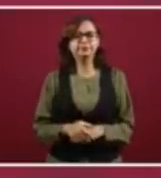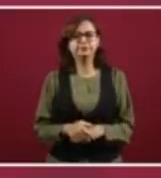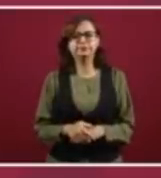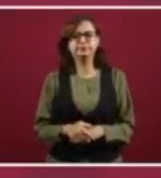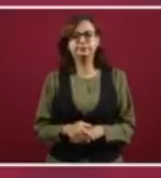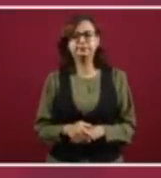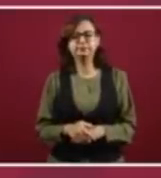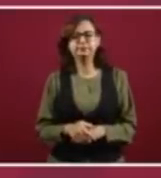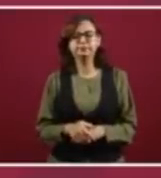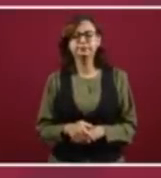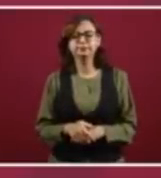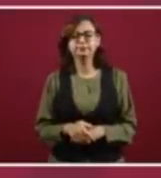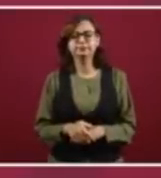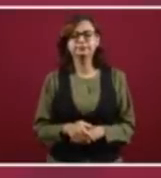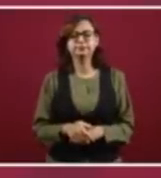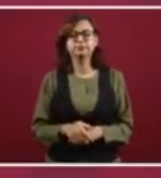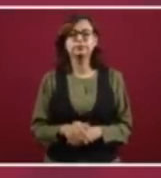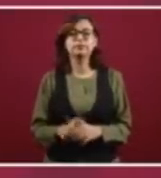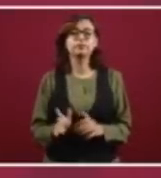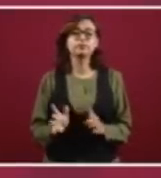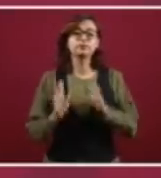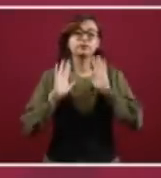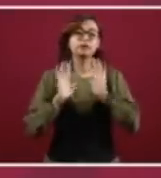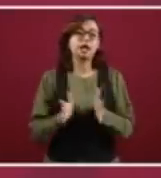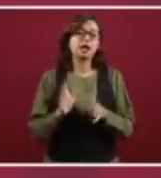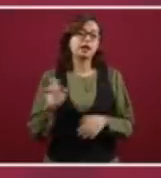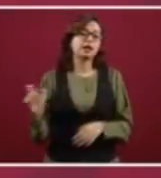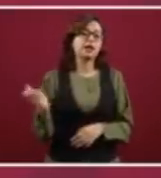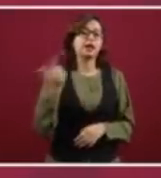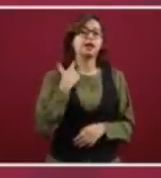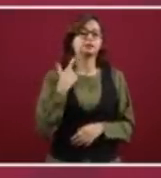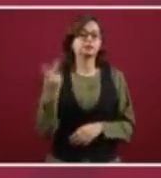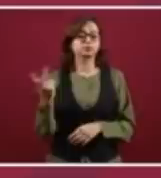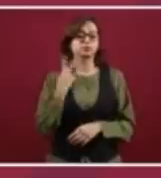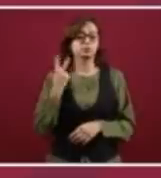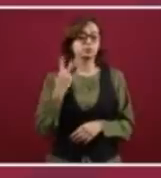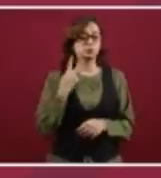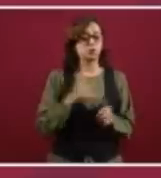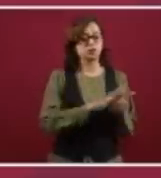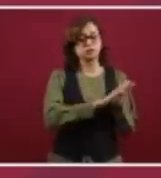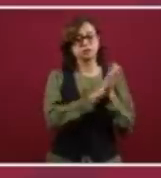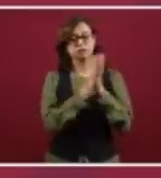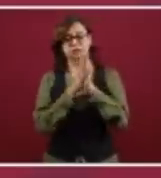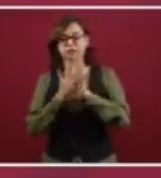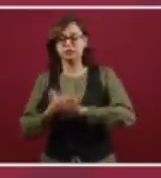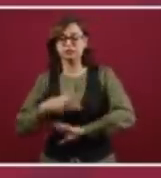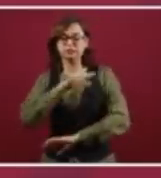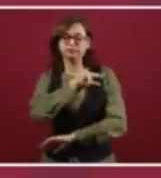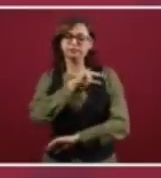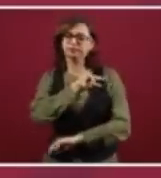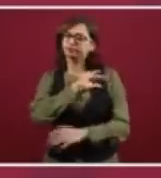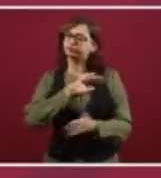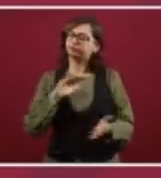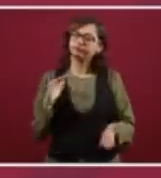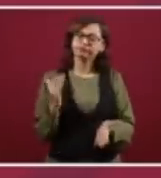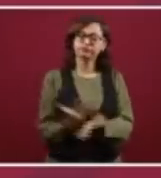detuvo la política privatizadora en el sector energético.